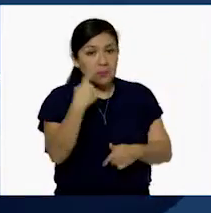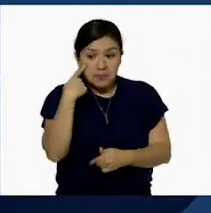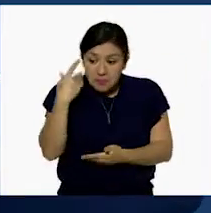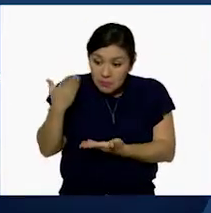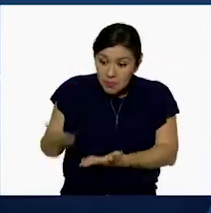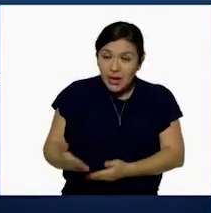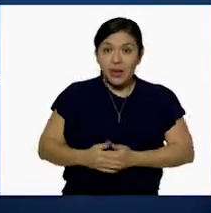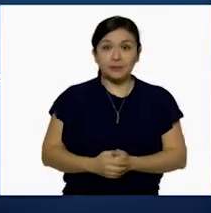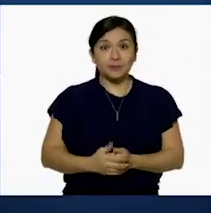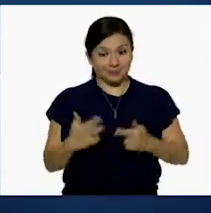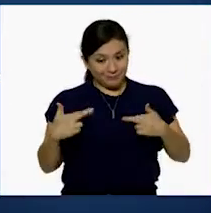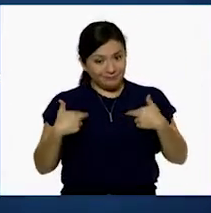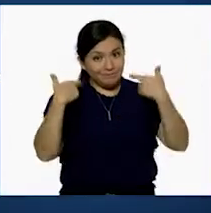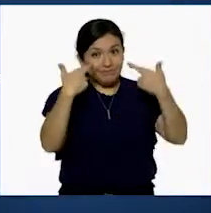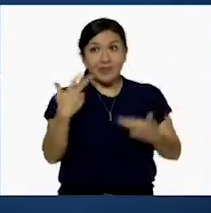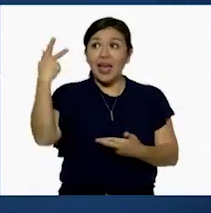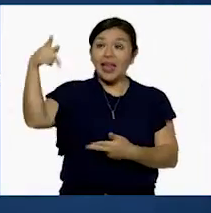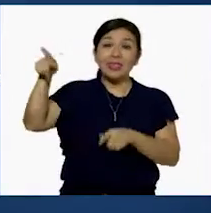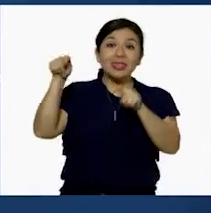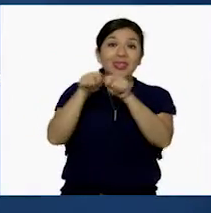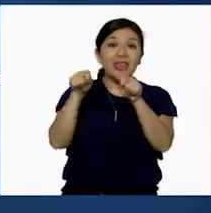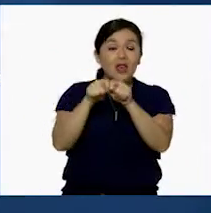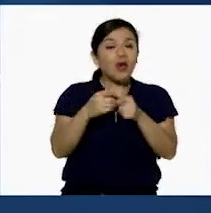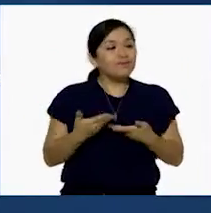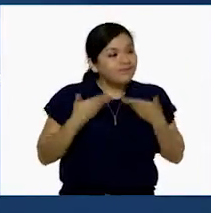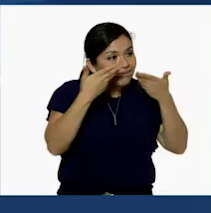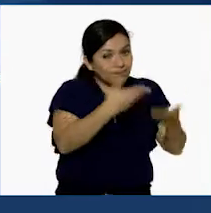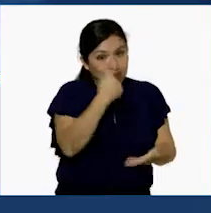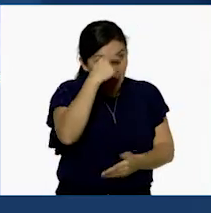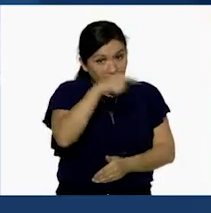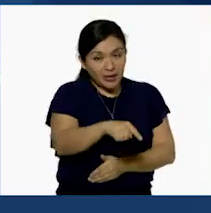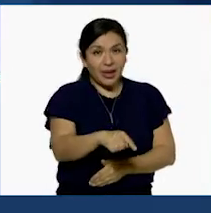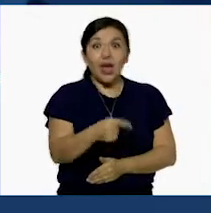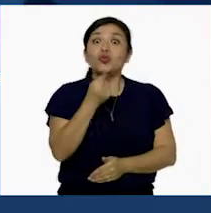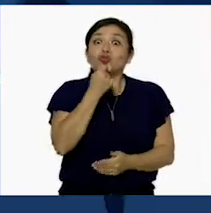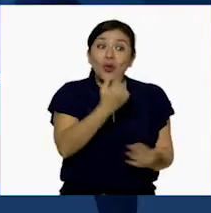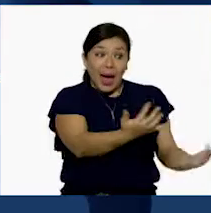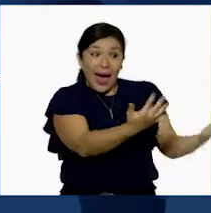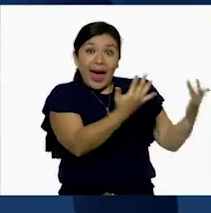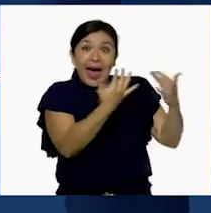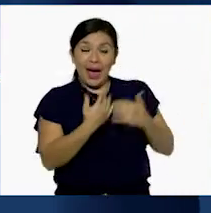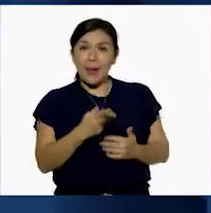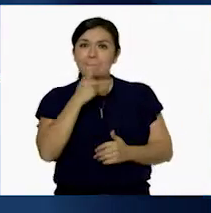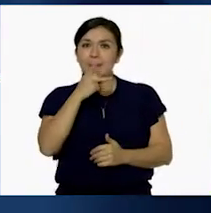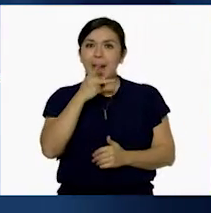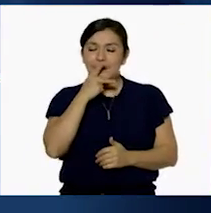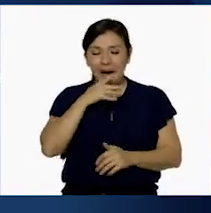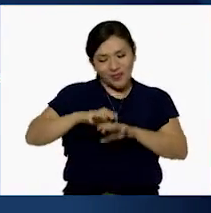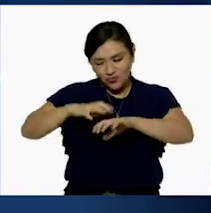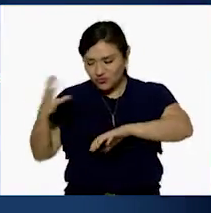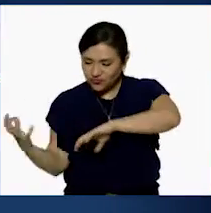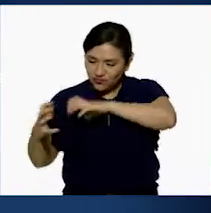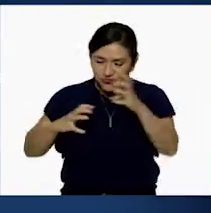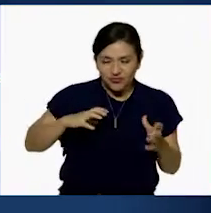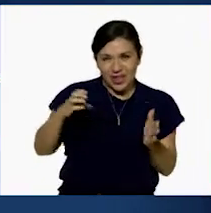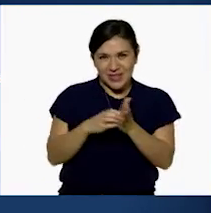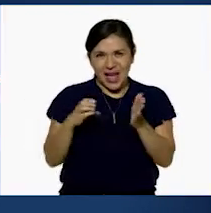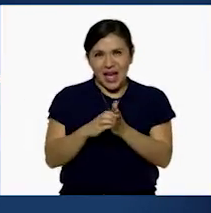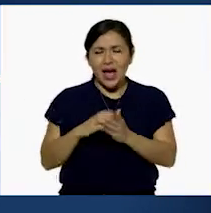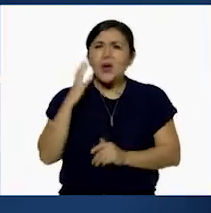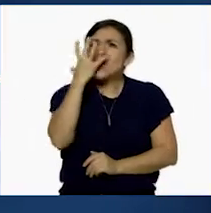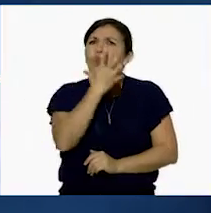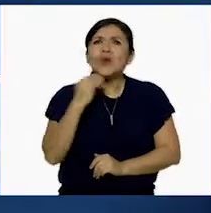dijo, «el regalo que el tío Efim os envía». Los niños acudieron. El padre deshizo el paquete. «¡Qué